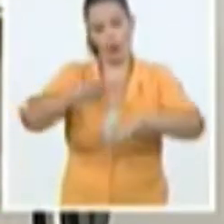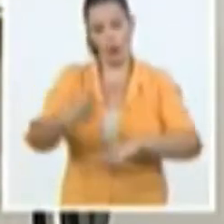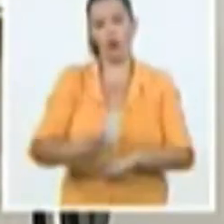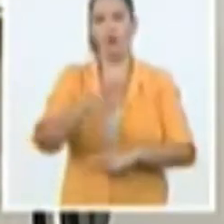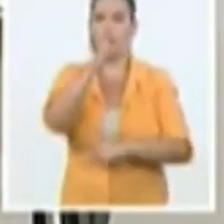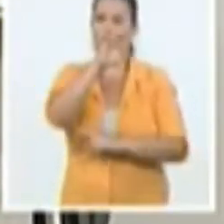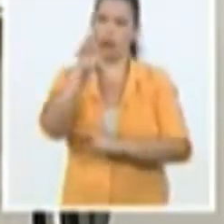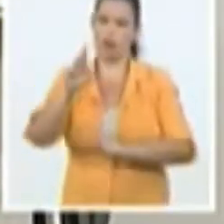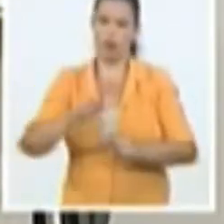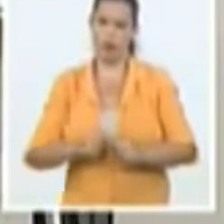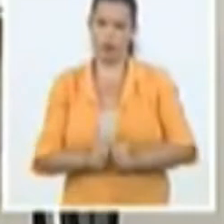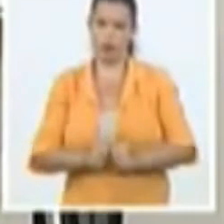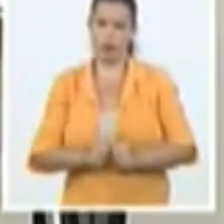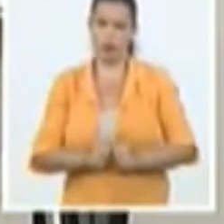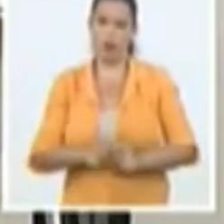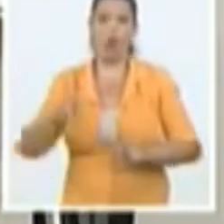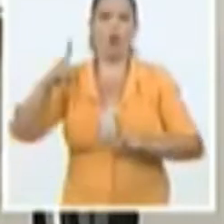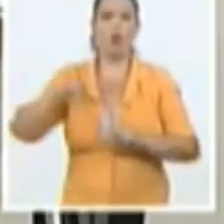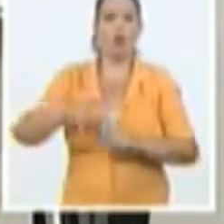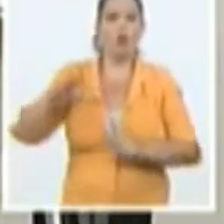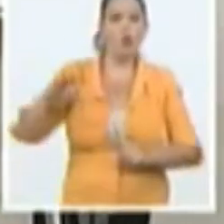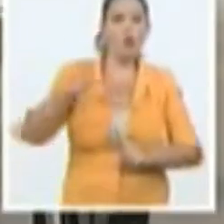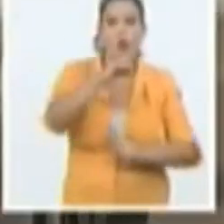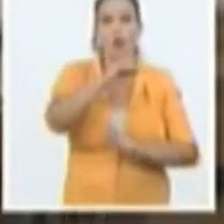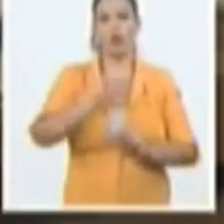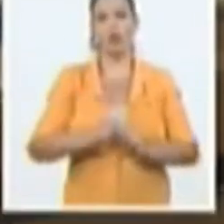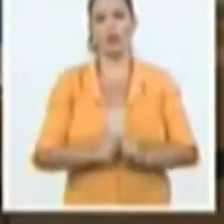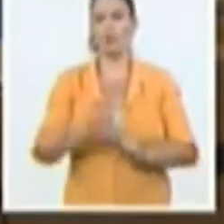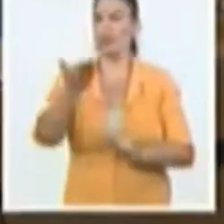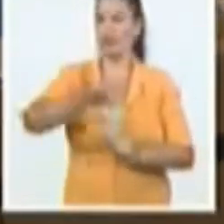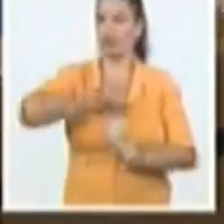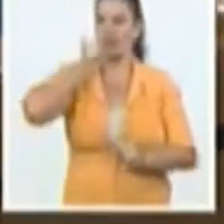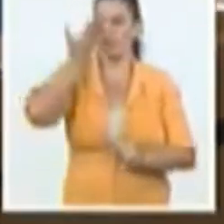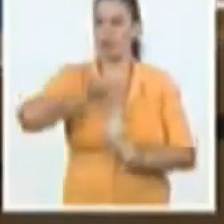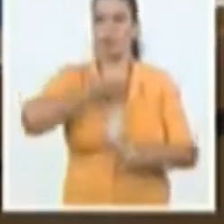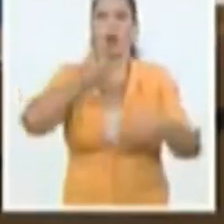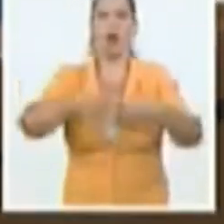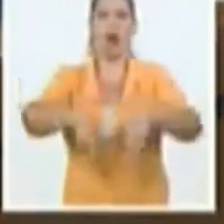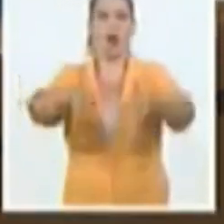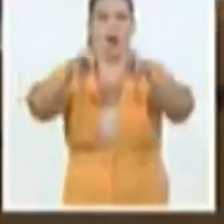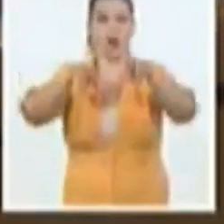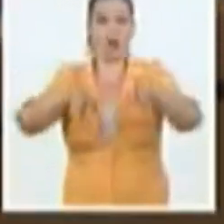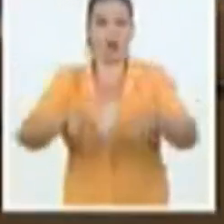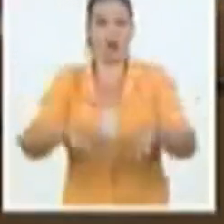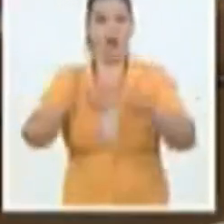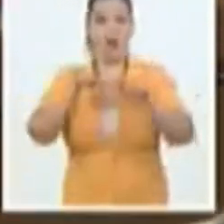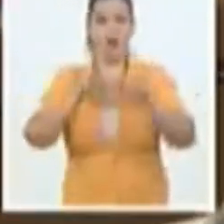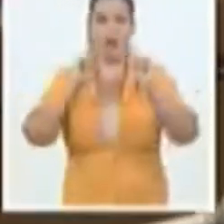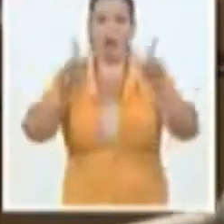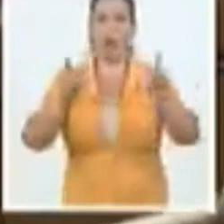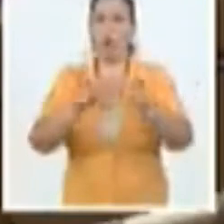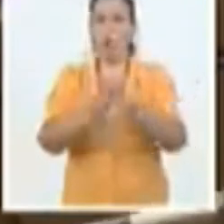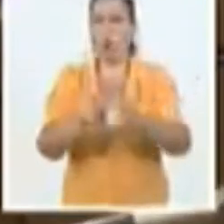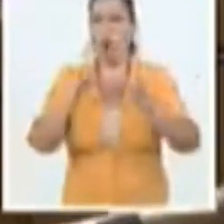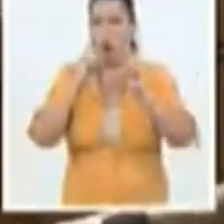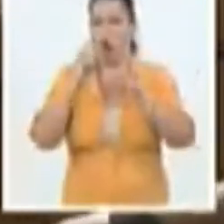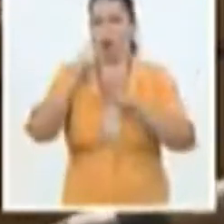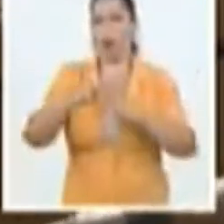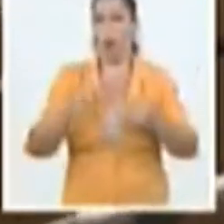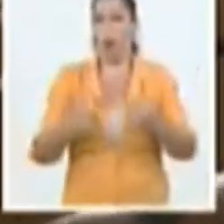Tweets, declaraciones, asambleas de resistencia y otras frenéticas acciones llenan estos